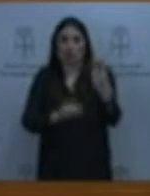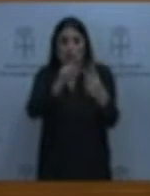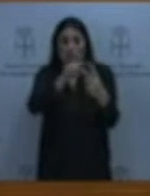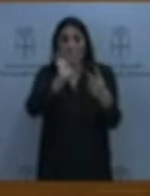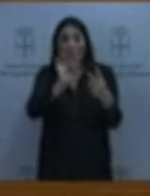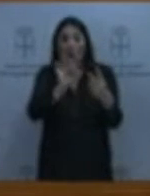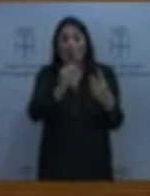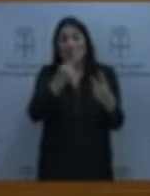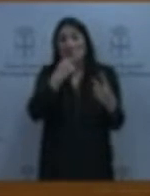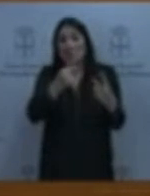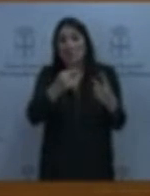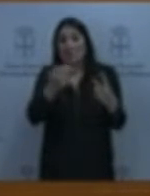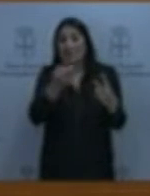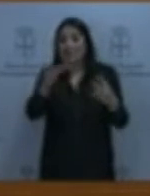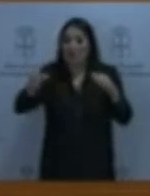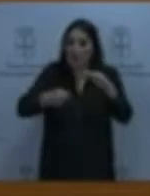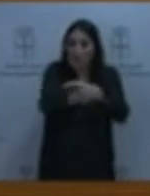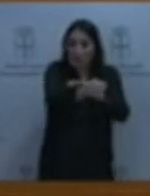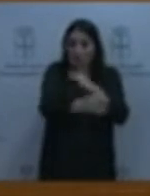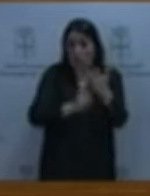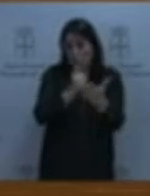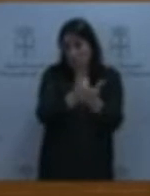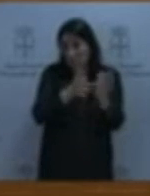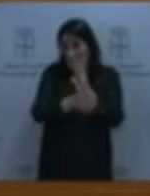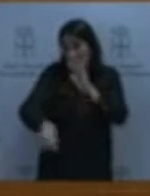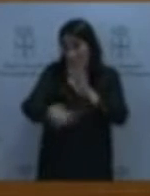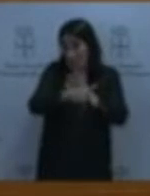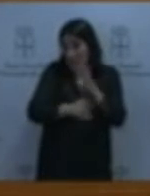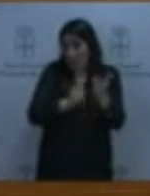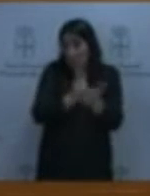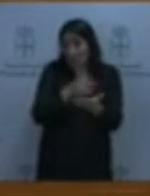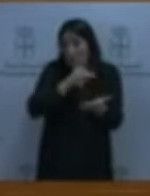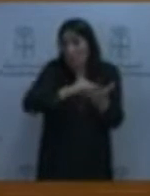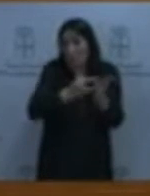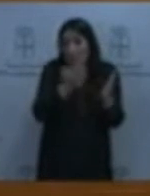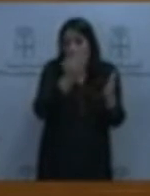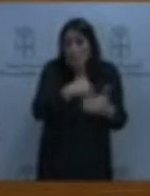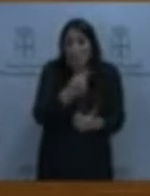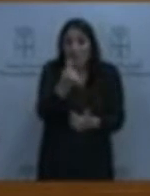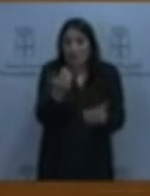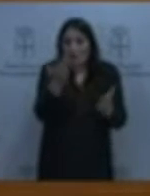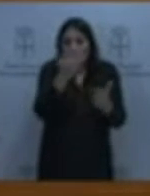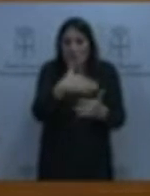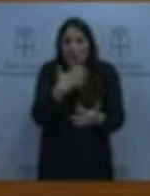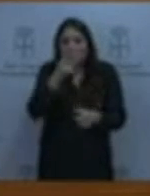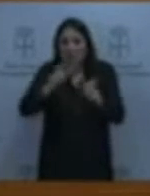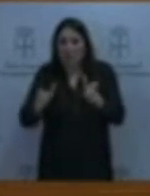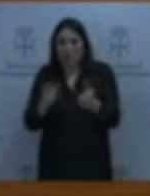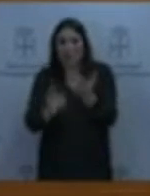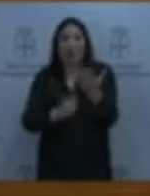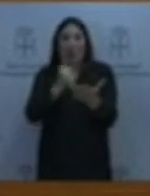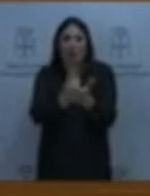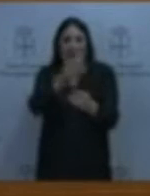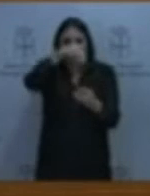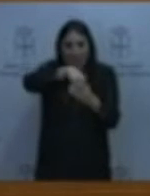de readmisión, lo que supondría nuevo fraude, porque no hay proyectos, no hay dinero. Integrar a esos trabajadores de nuevo a la empresa solo tendría